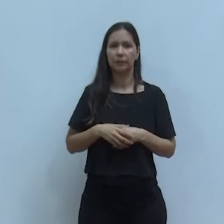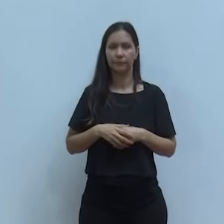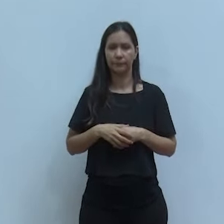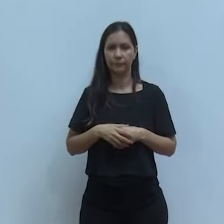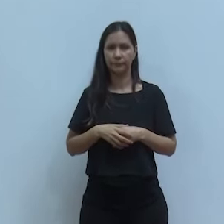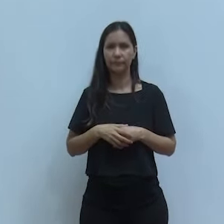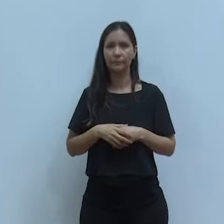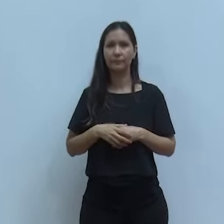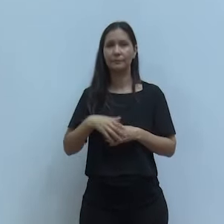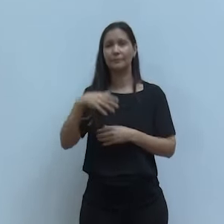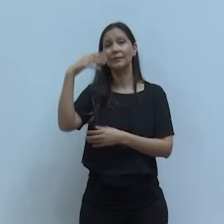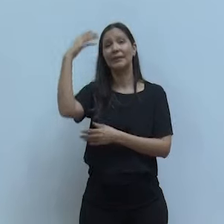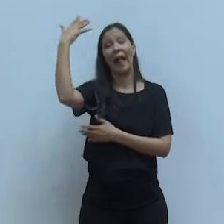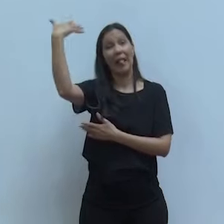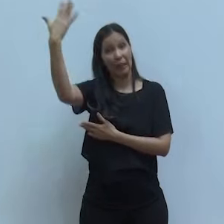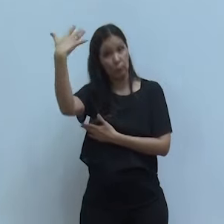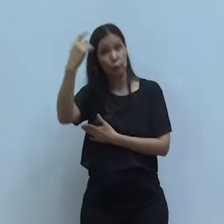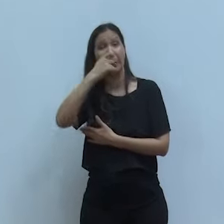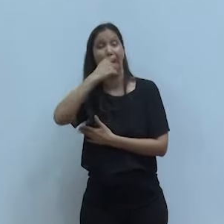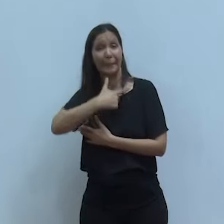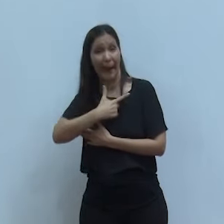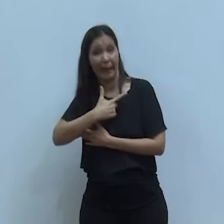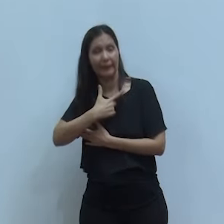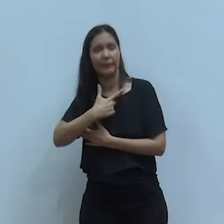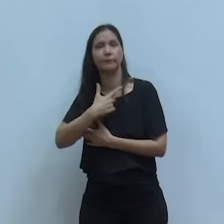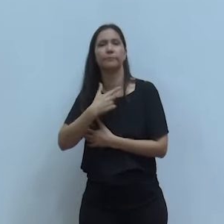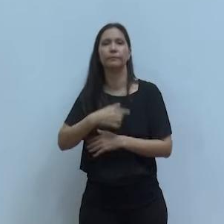tanto de macri como de de